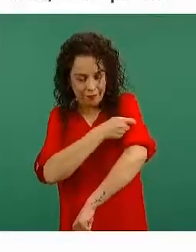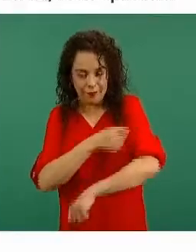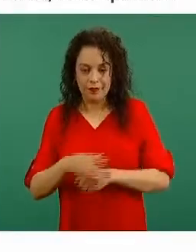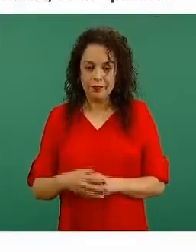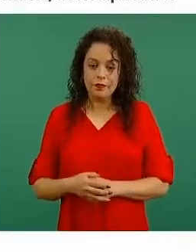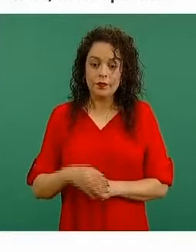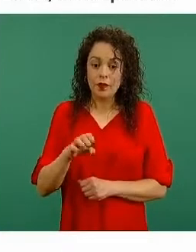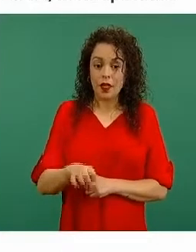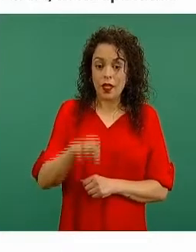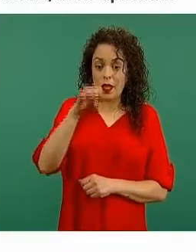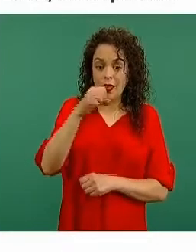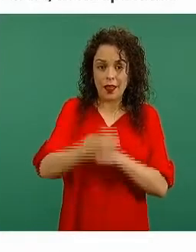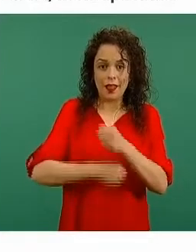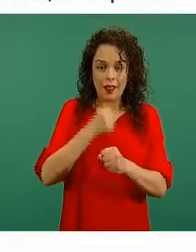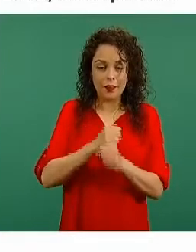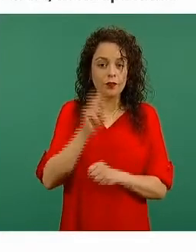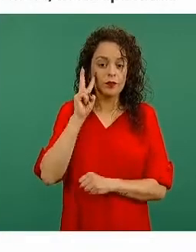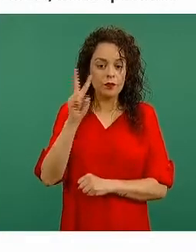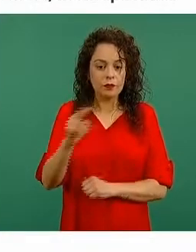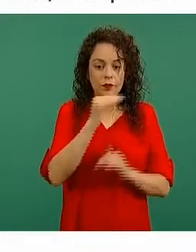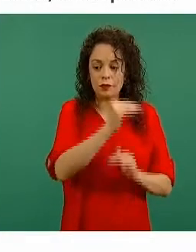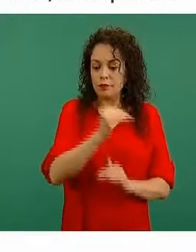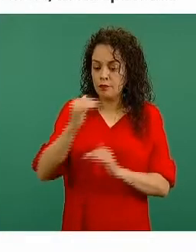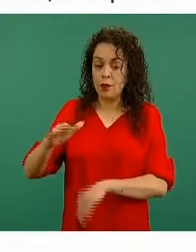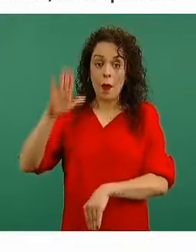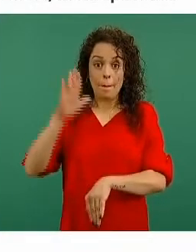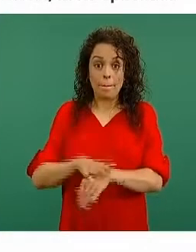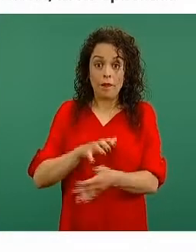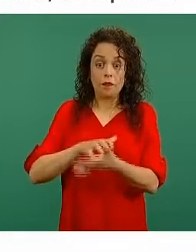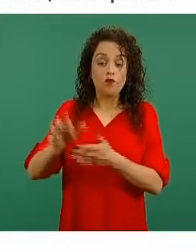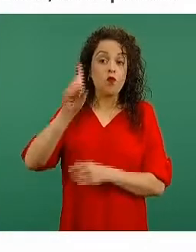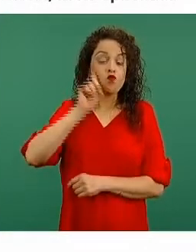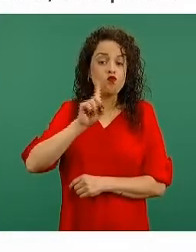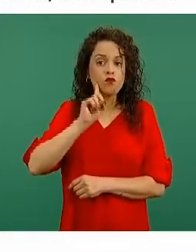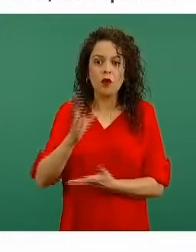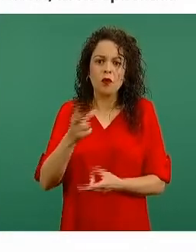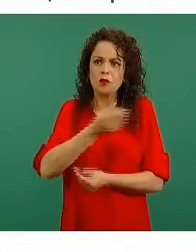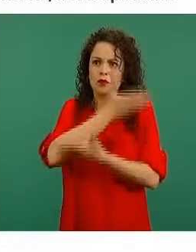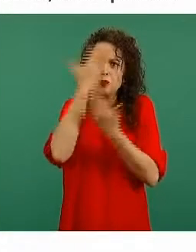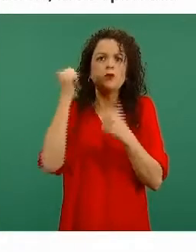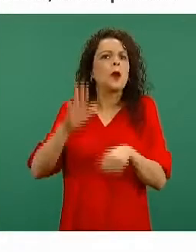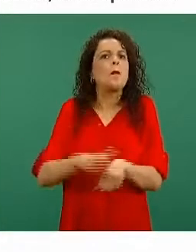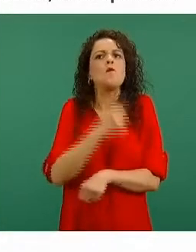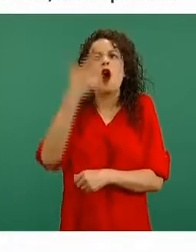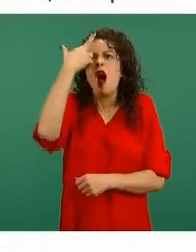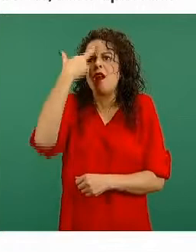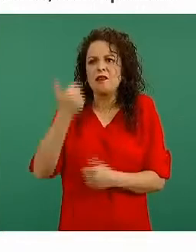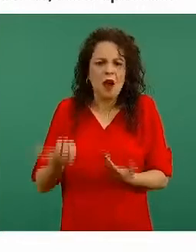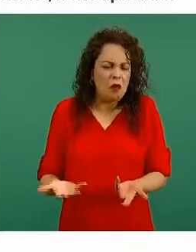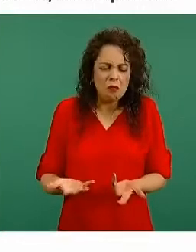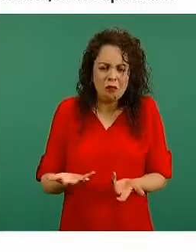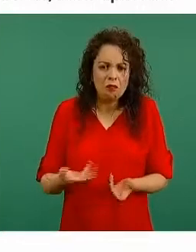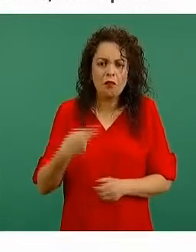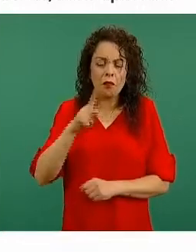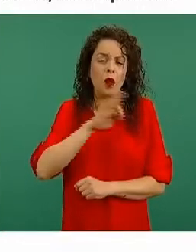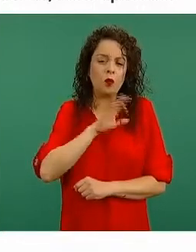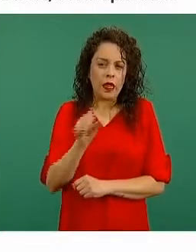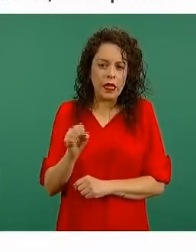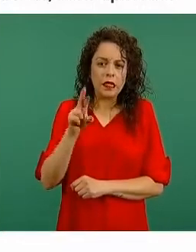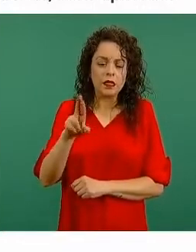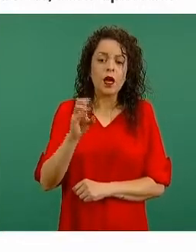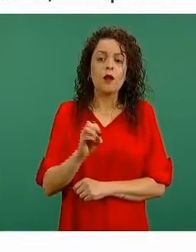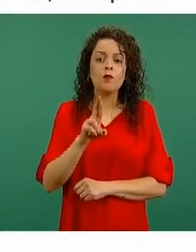se muestra aquí. Hay un predominio de las mujeres, no se conoce una razón peculiar de ello y puede estar relacionado con